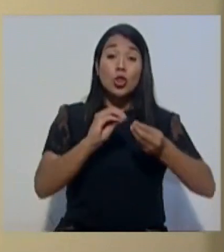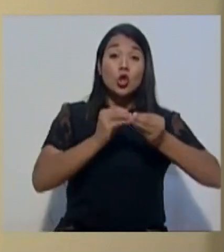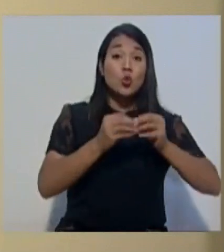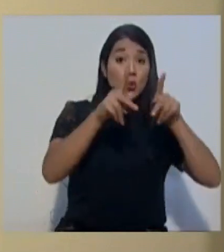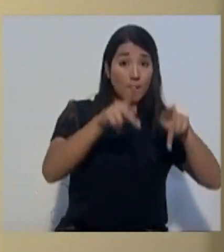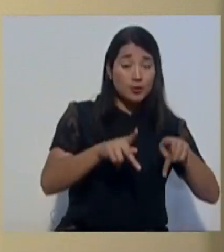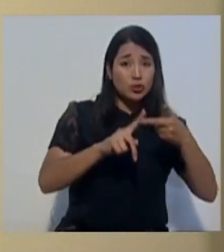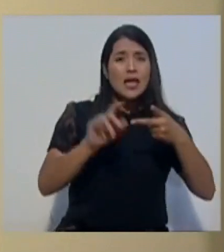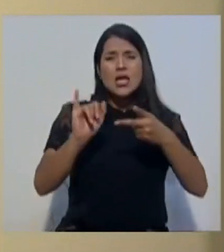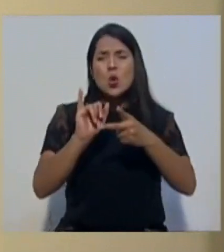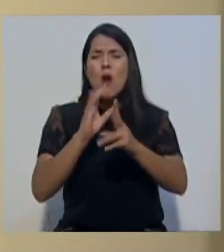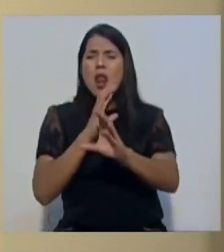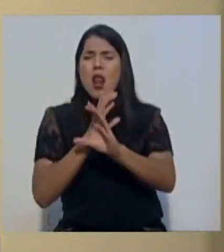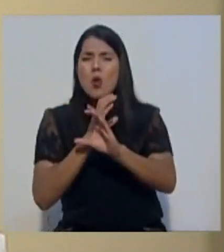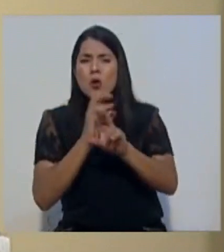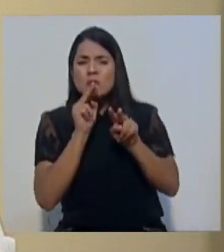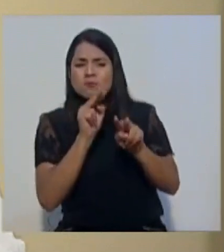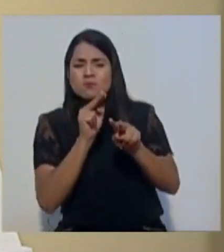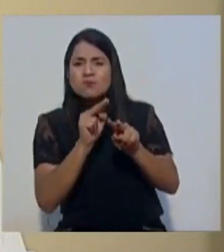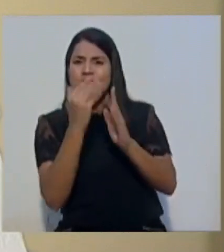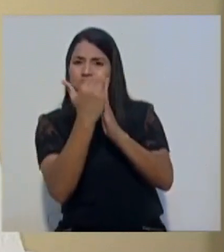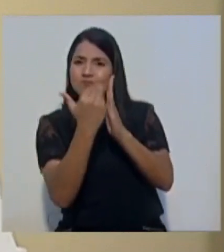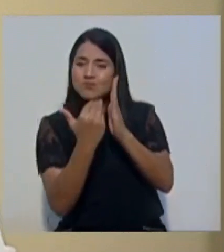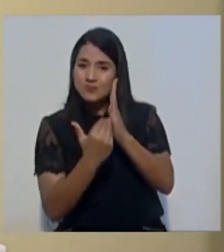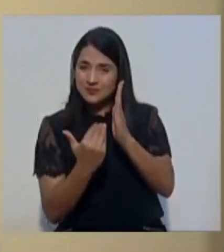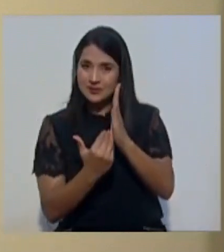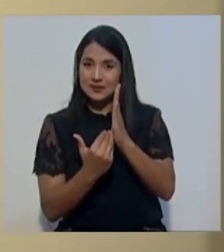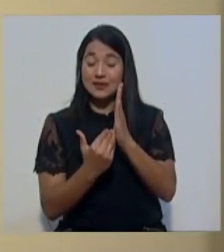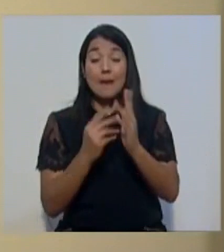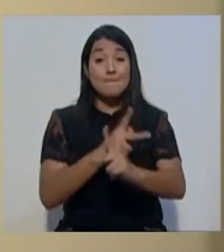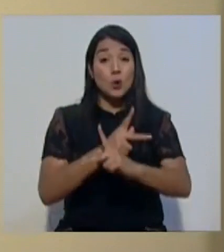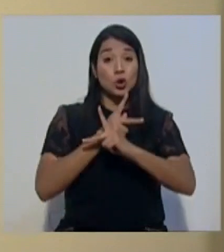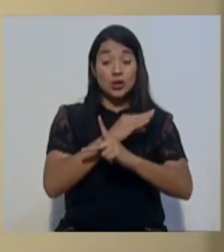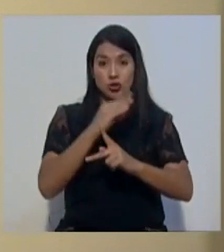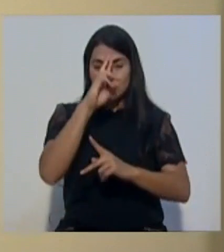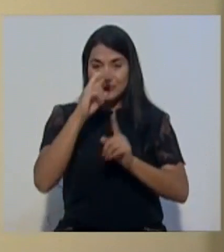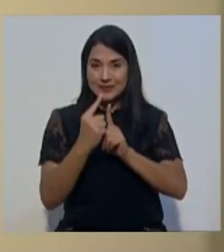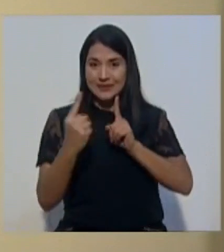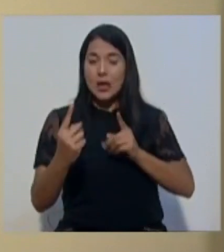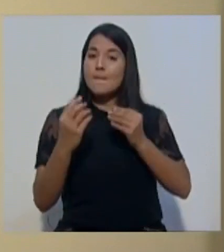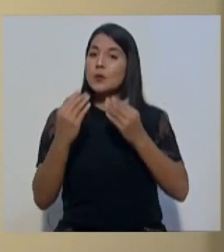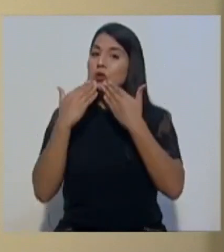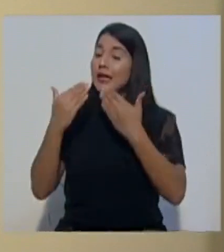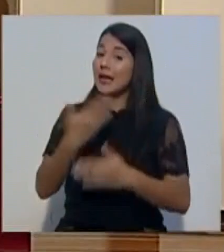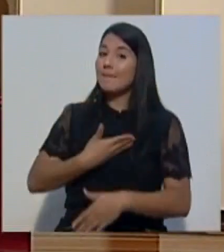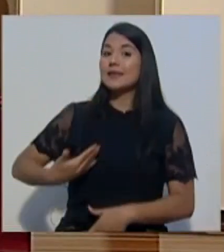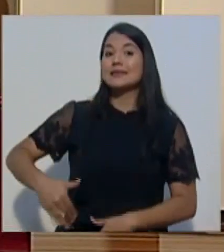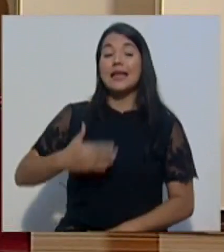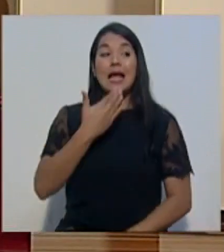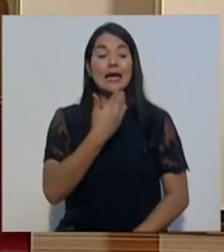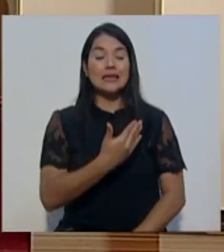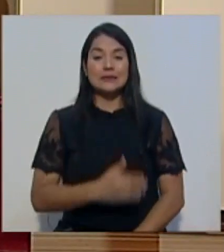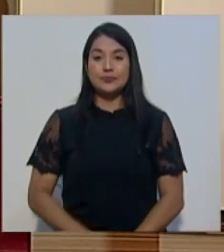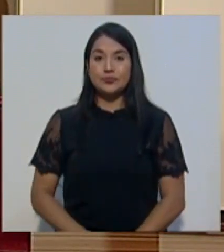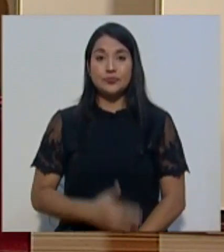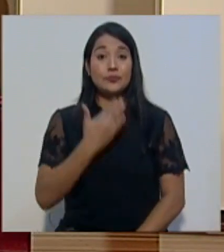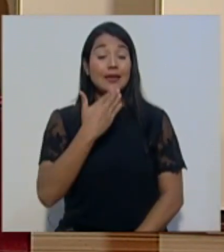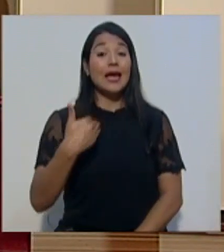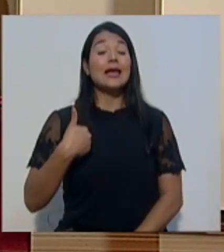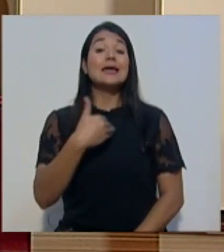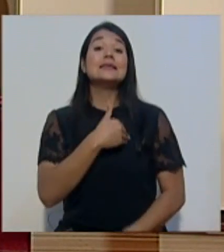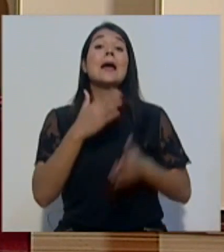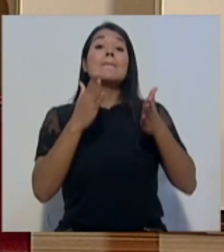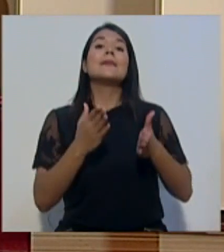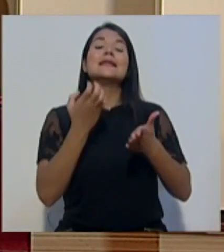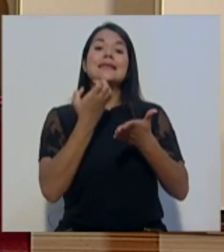las normas que se requieren de protección y de distanciamiento. Muchas gracias, presidente. Gracias, señora ministra